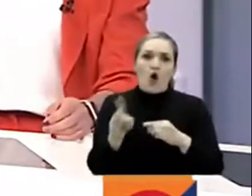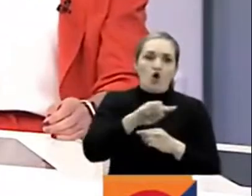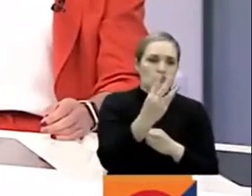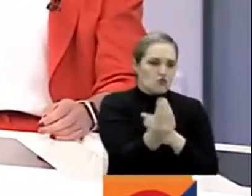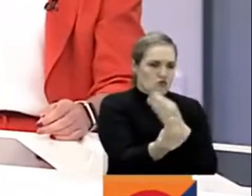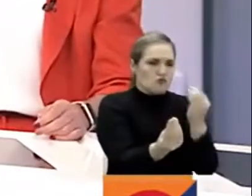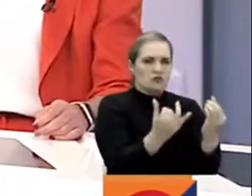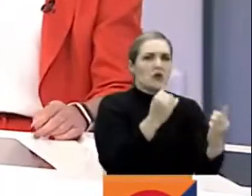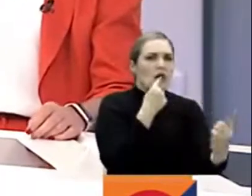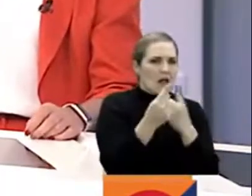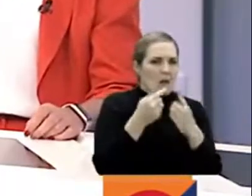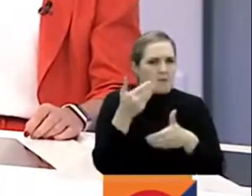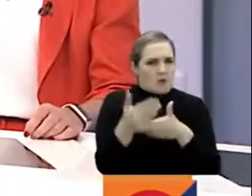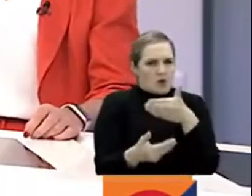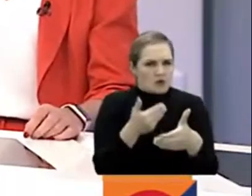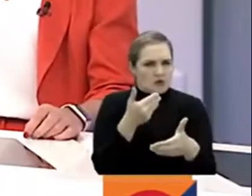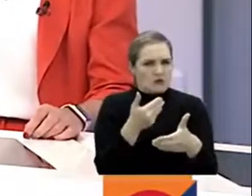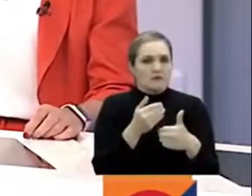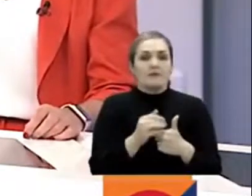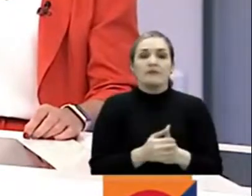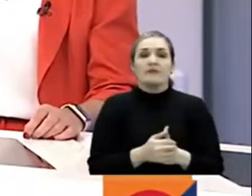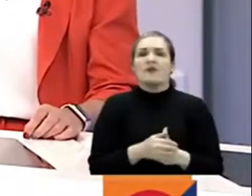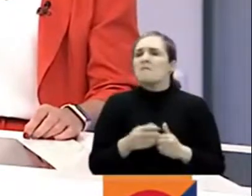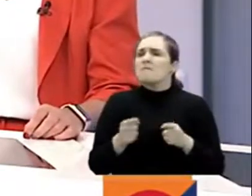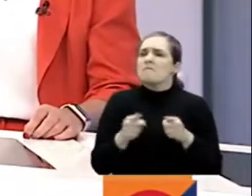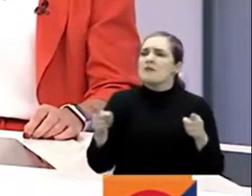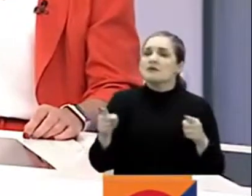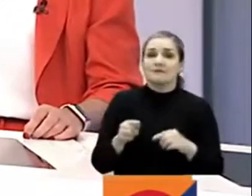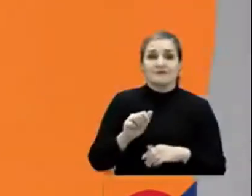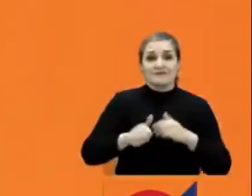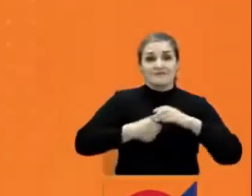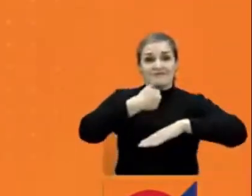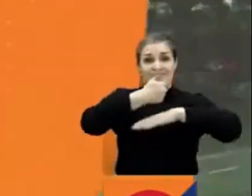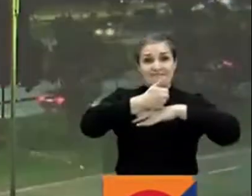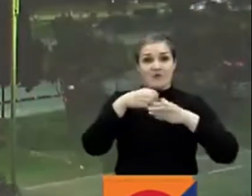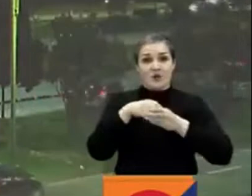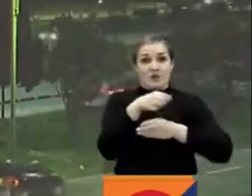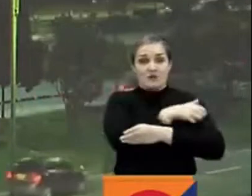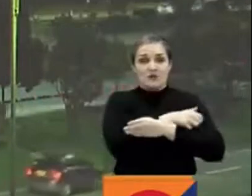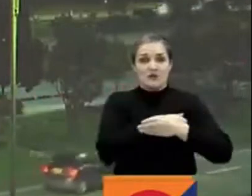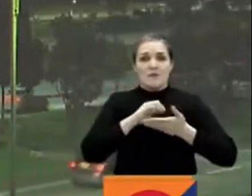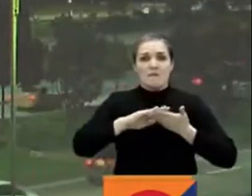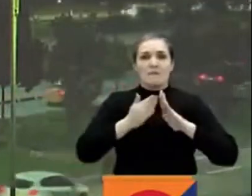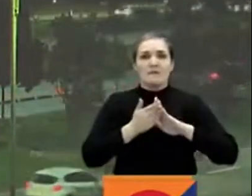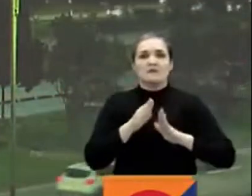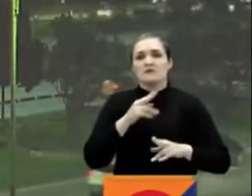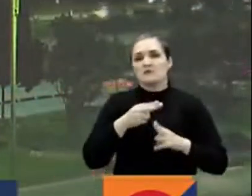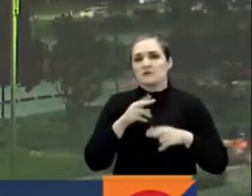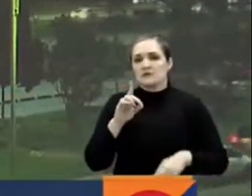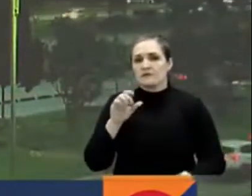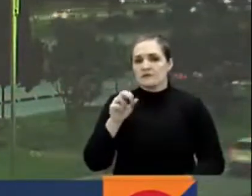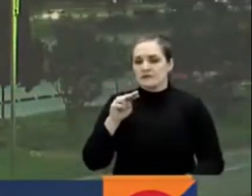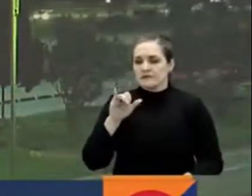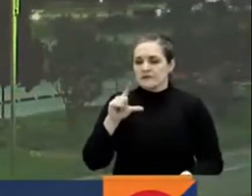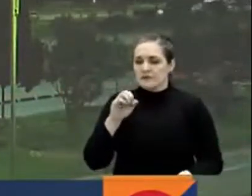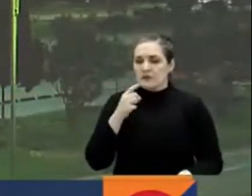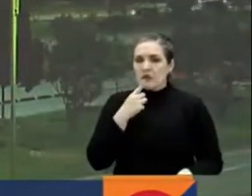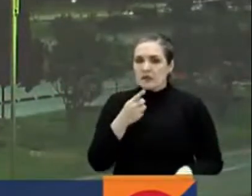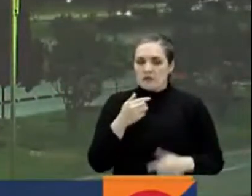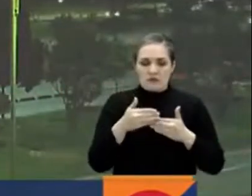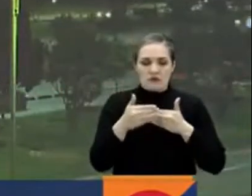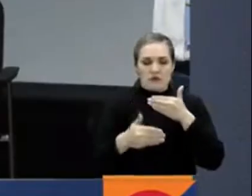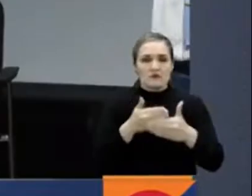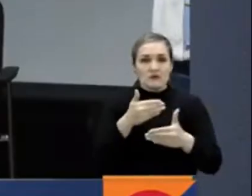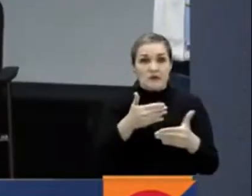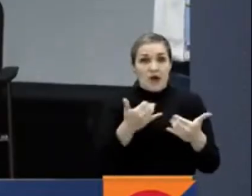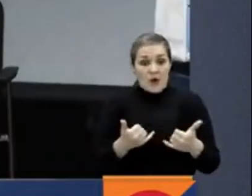tema? Damaris y televidentes, muy buenas noches. El alto comisionado para la paz, Danilo Rueda, explicó cuál sería el siguiente paso después